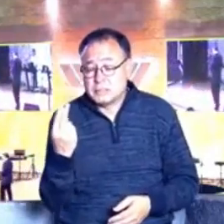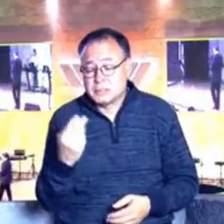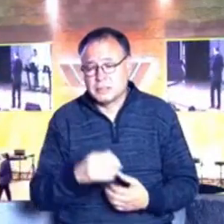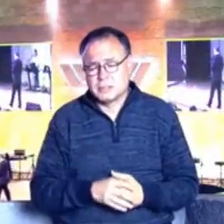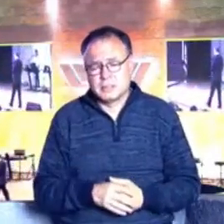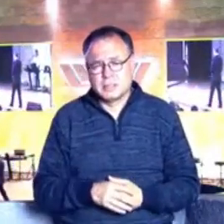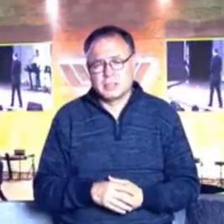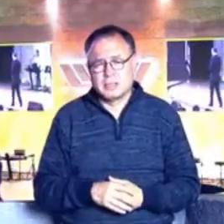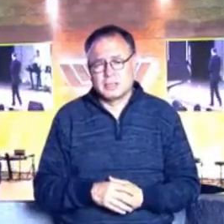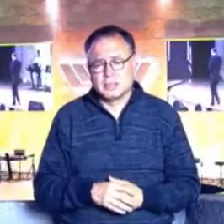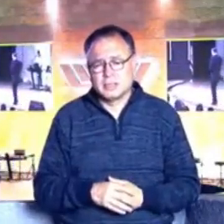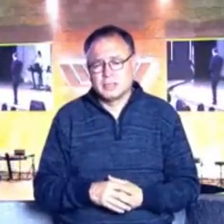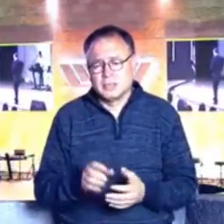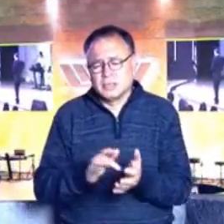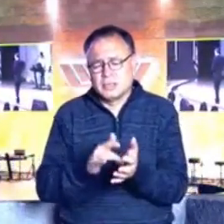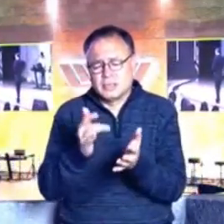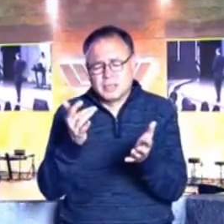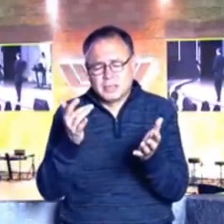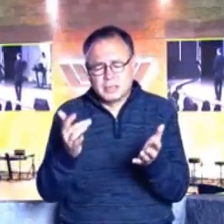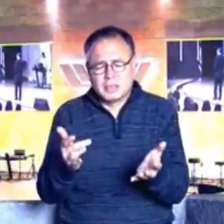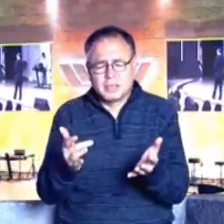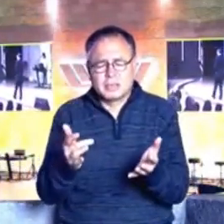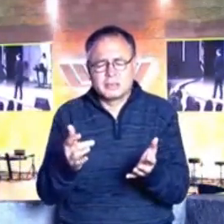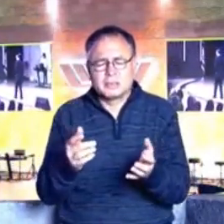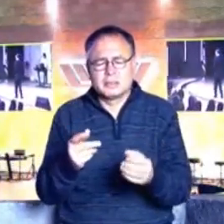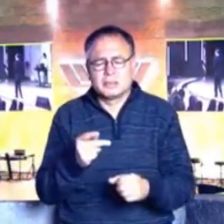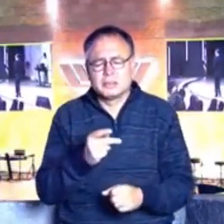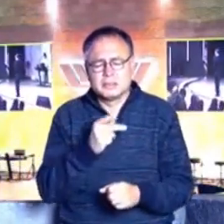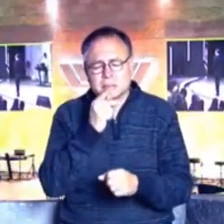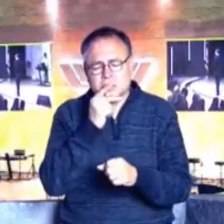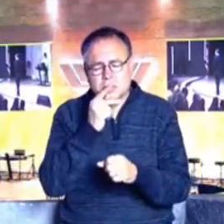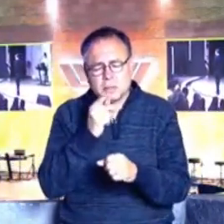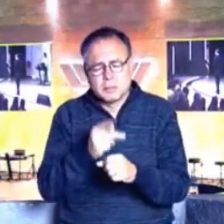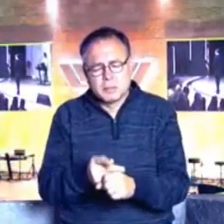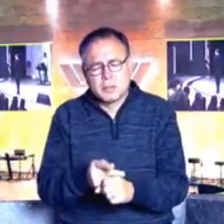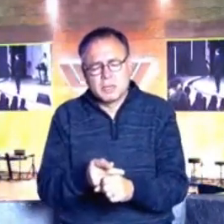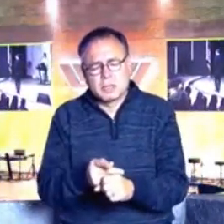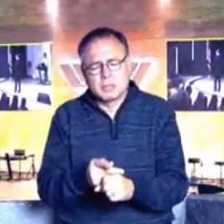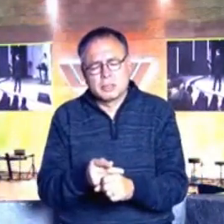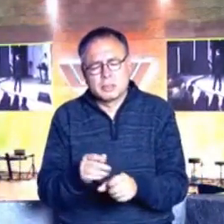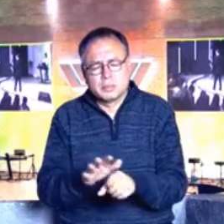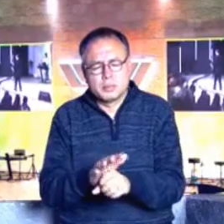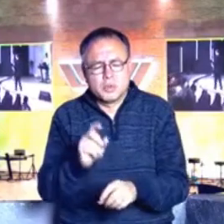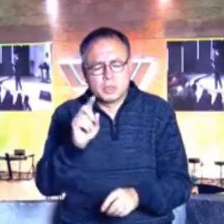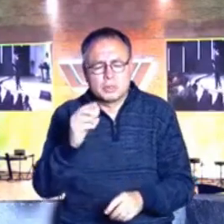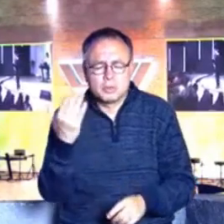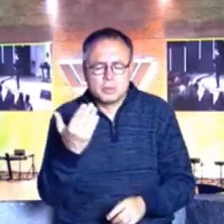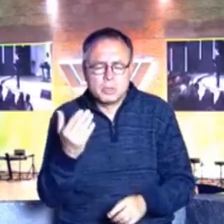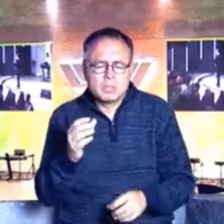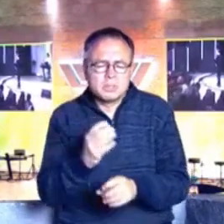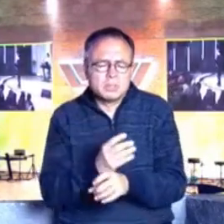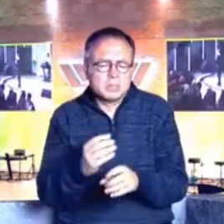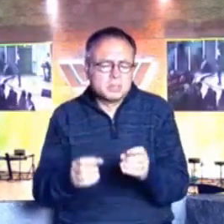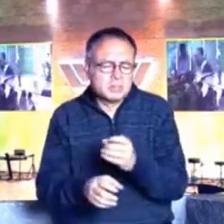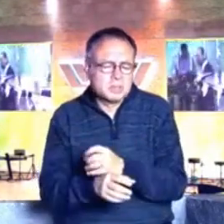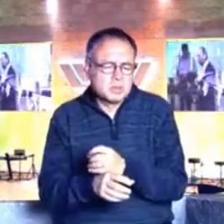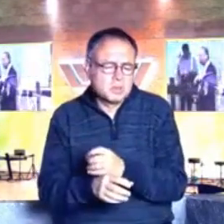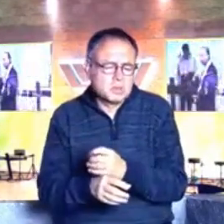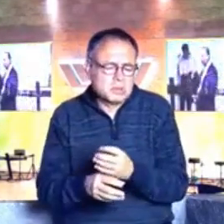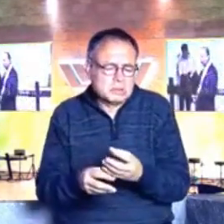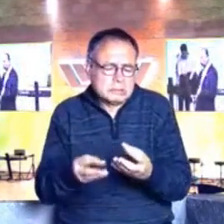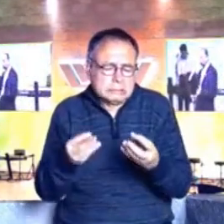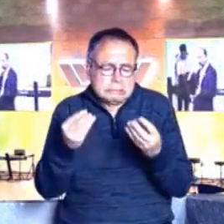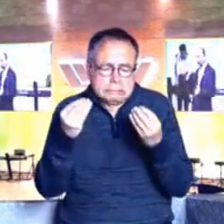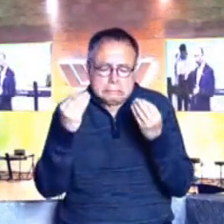necesidad Gracias padre porque tú vas a hacer las cosas más abundantemente